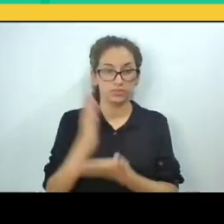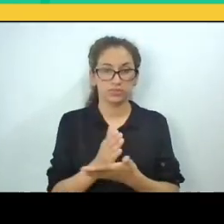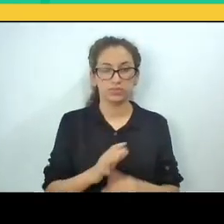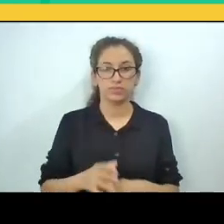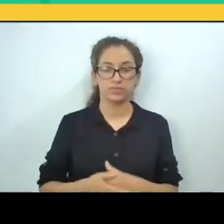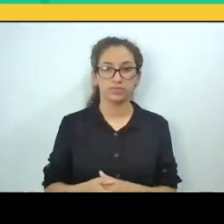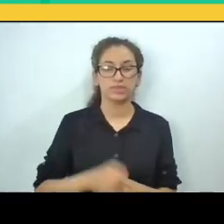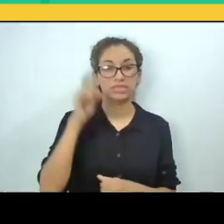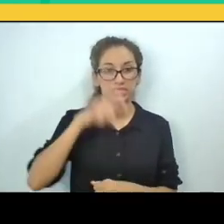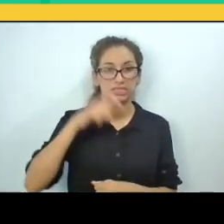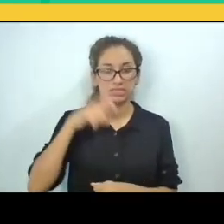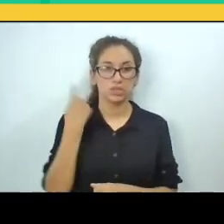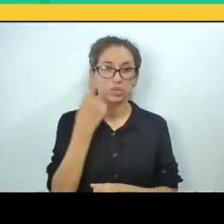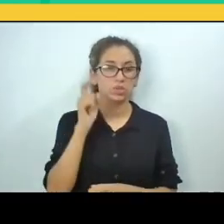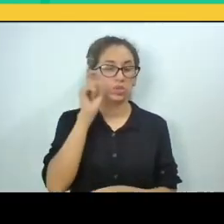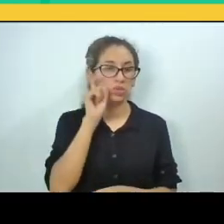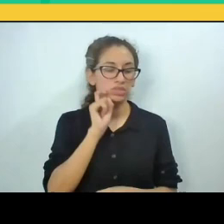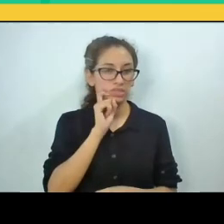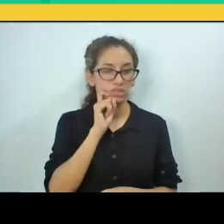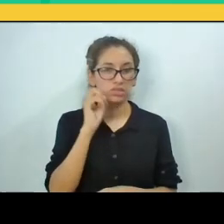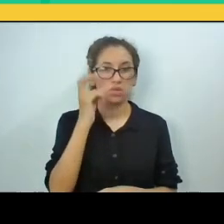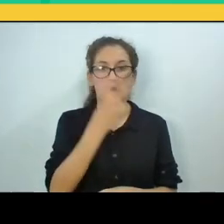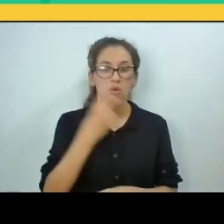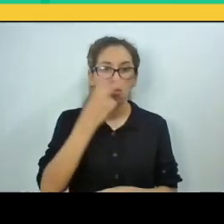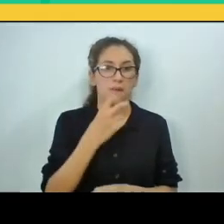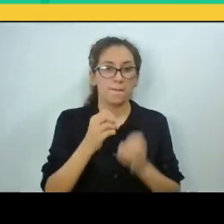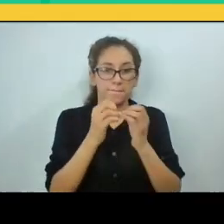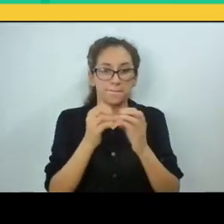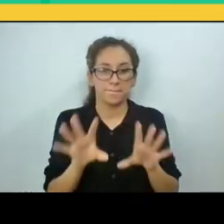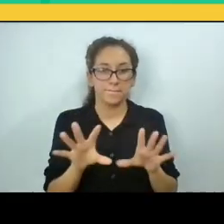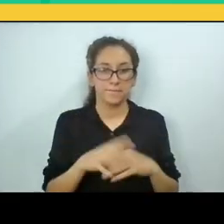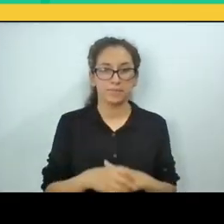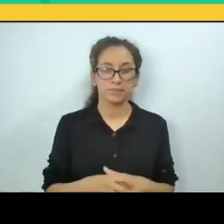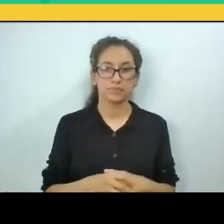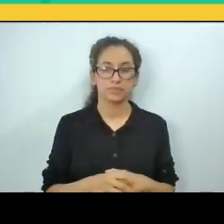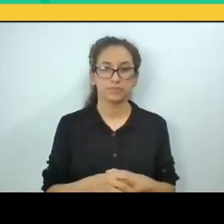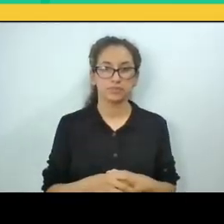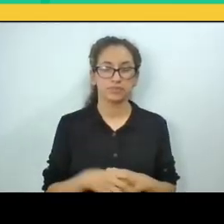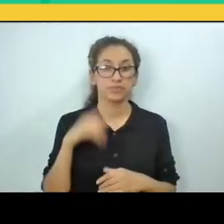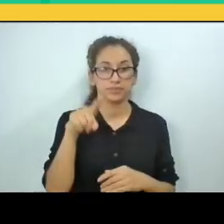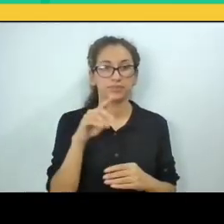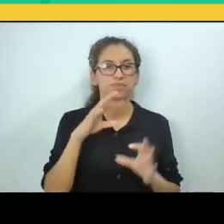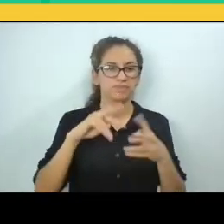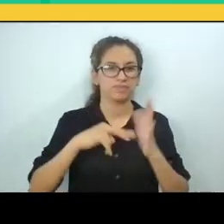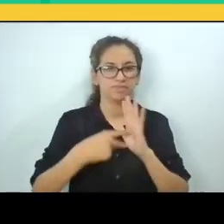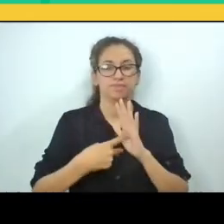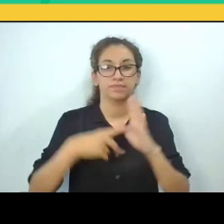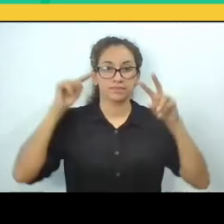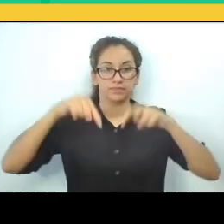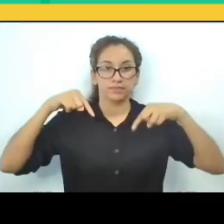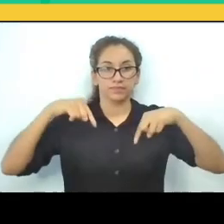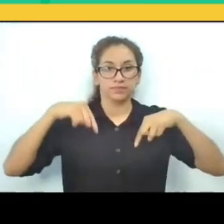que necesita solamente sexo oral, pierde la erección, y eso habla un poquito de